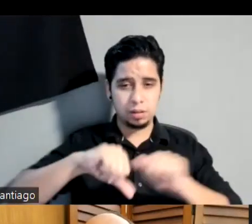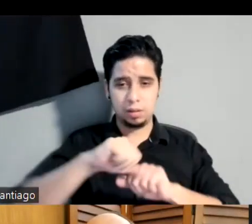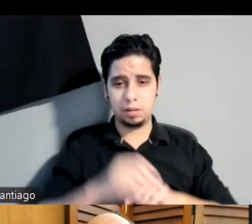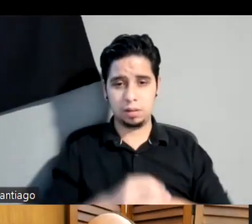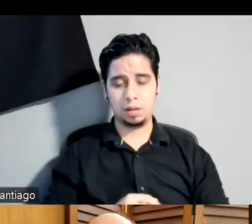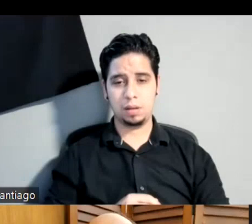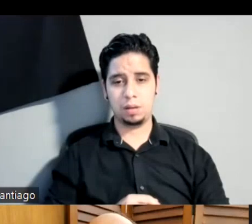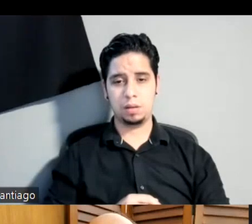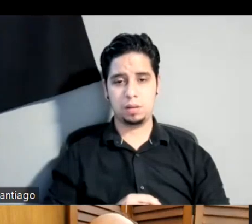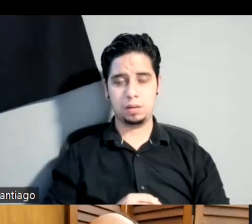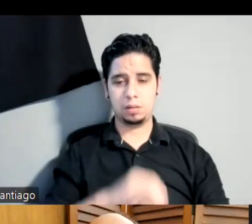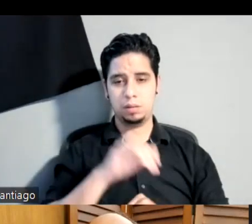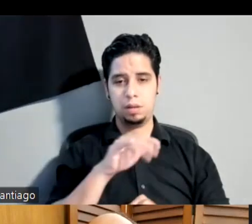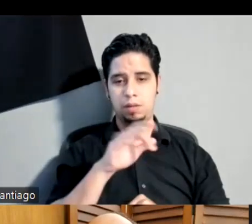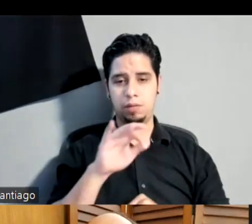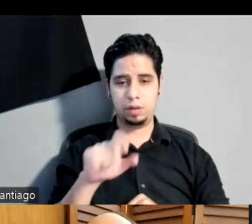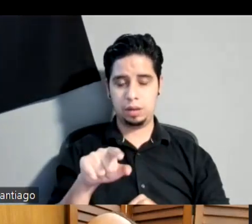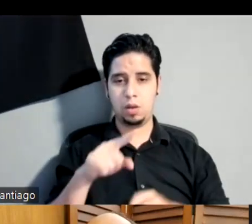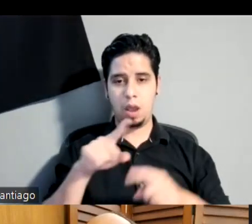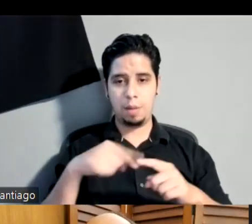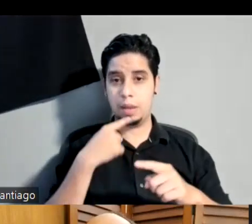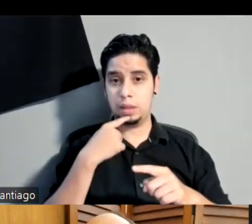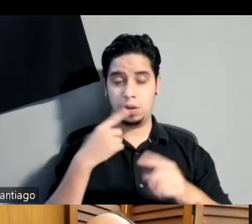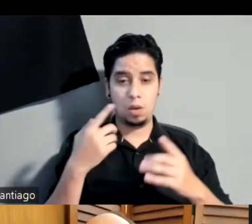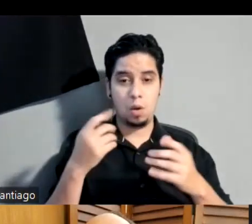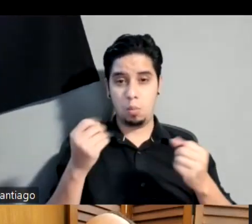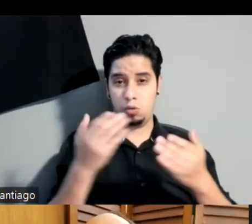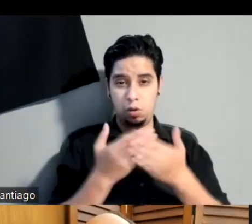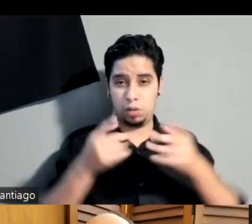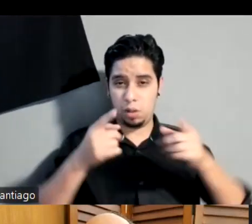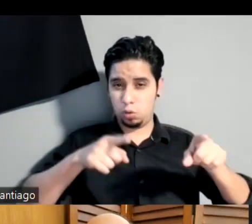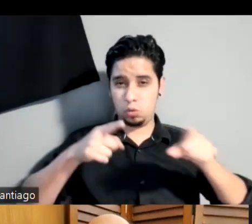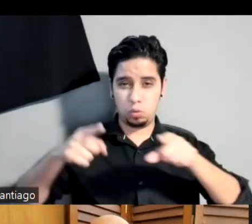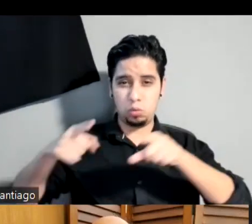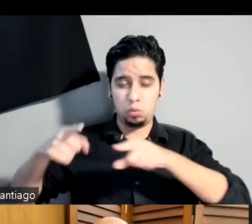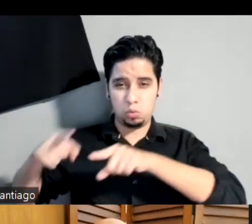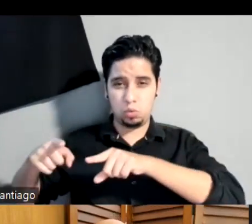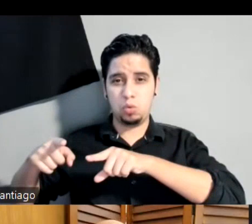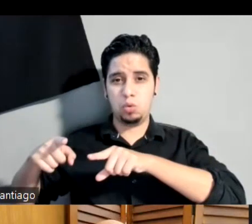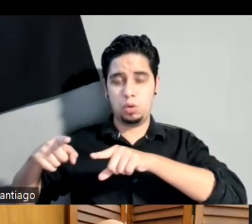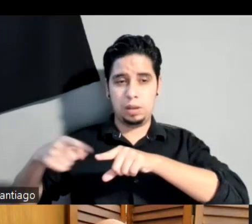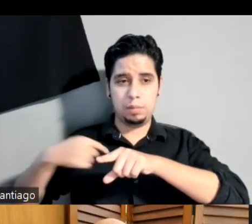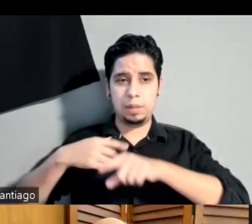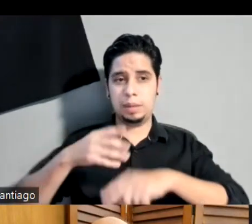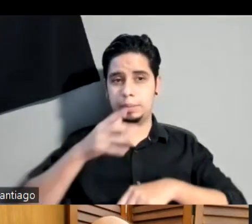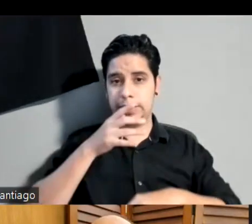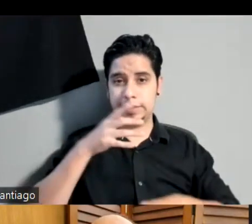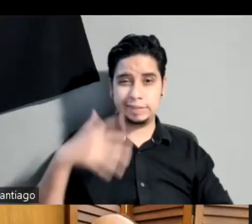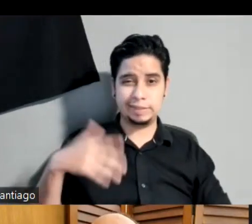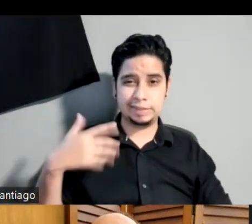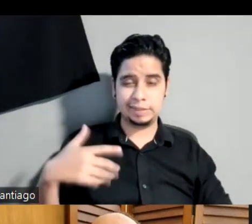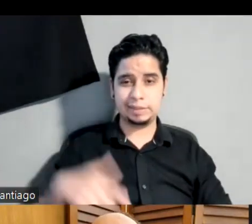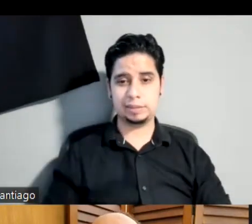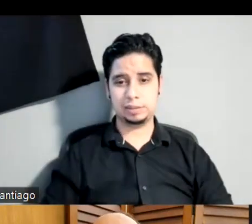yo decía, porque también me cayó como una racha de cosas así. Yo, ¡ay, madre! Creo que salió ahora,